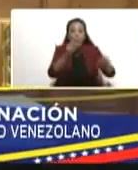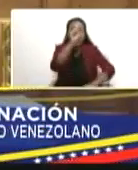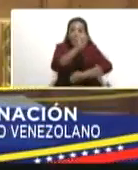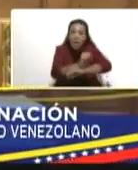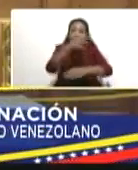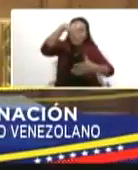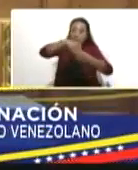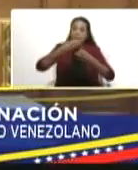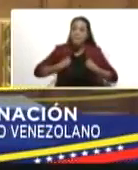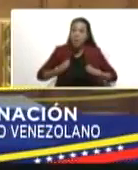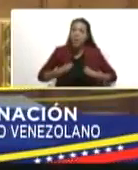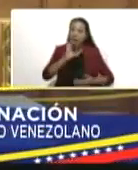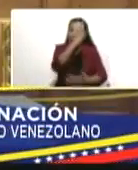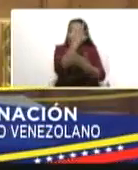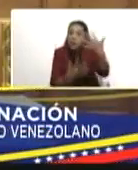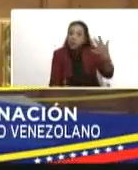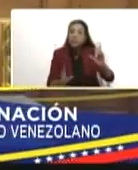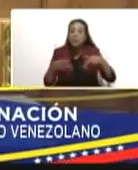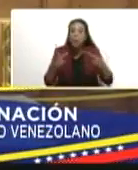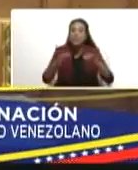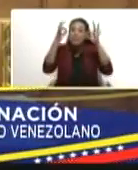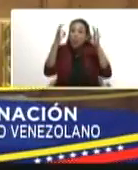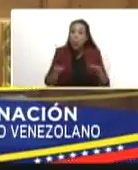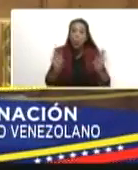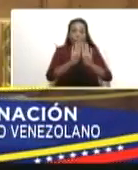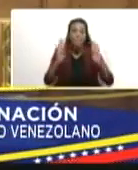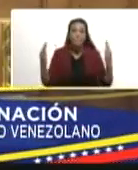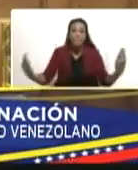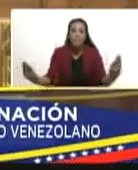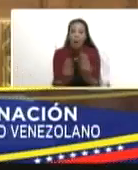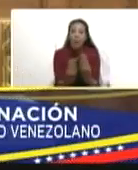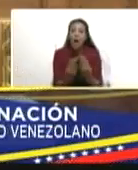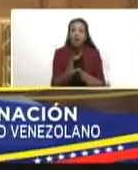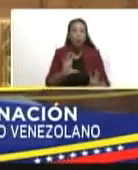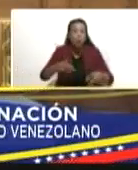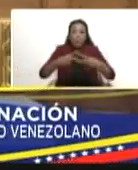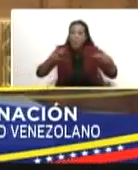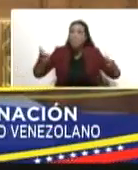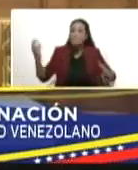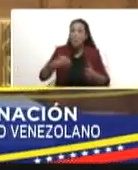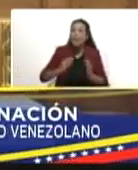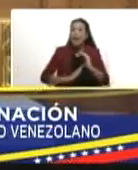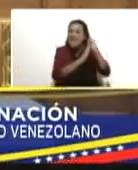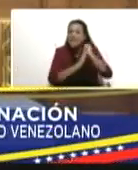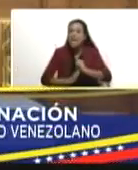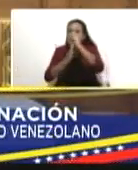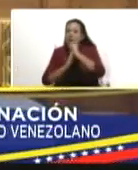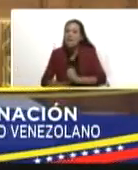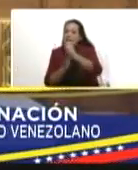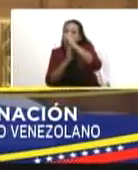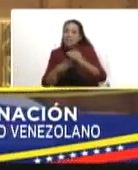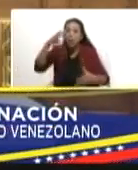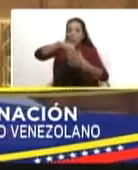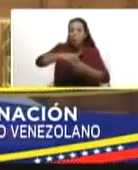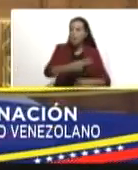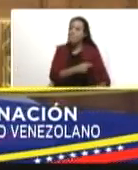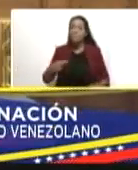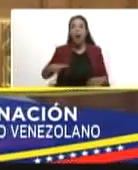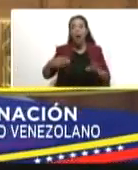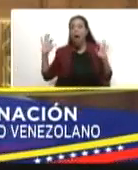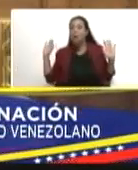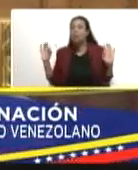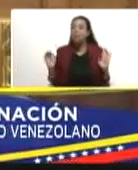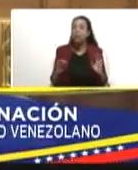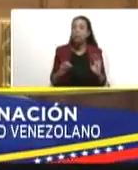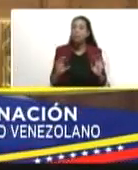libertad y totalmente seguro y que no se reproduzcan los pranes ni los pratos en